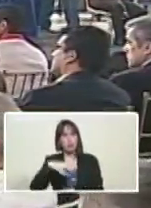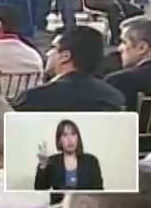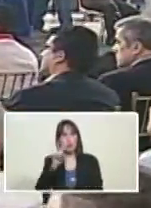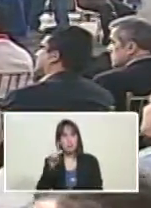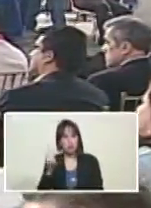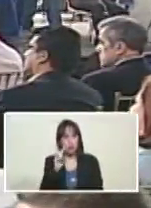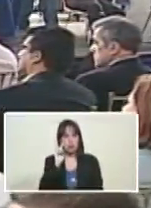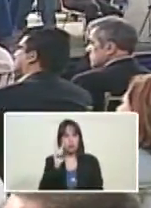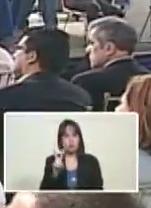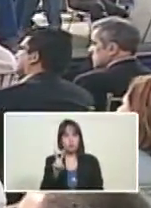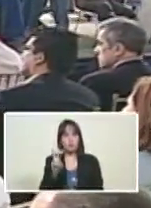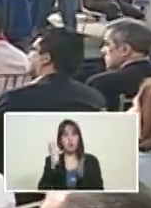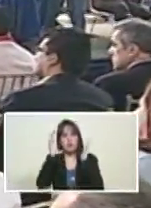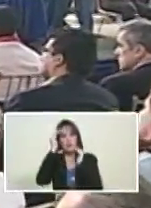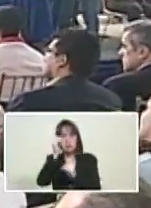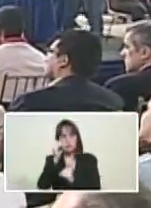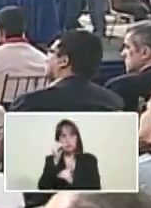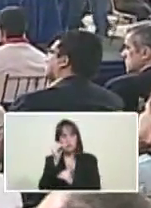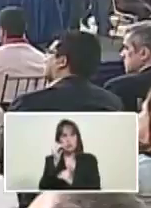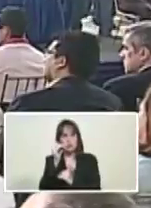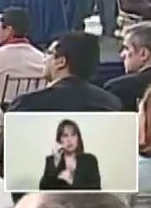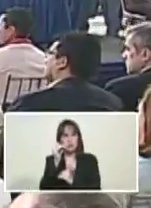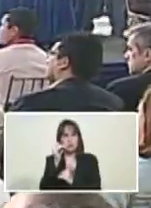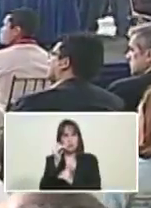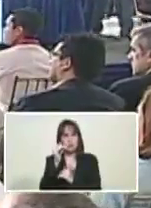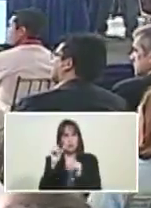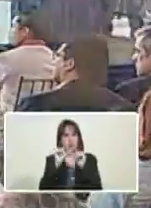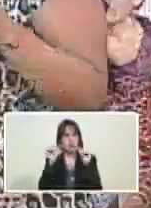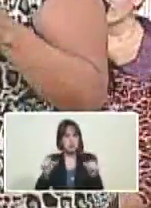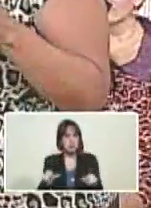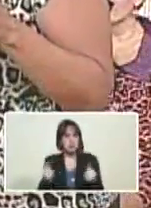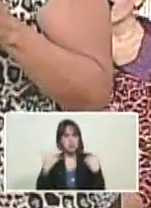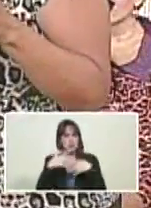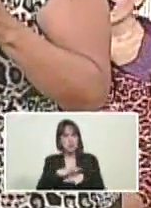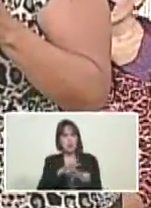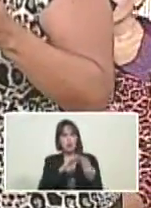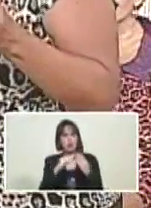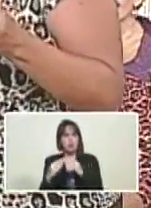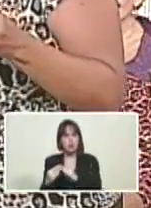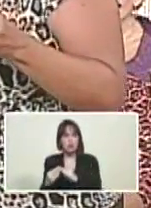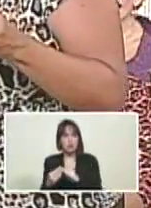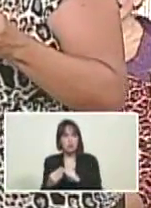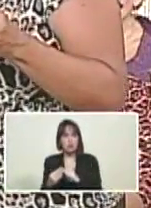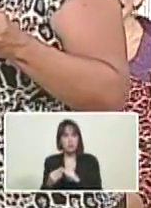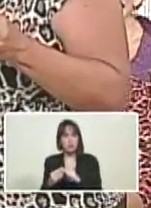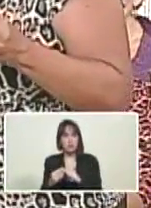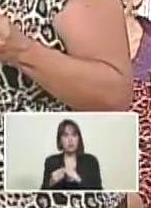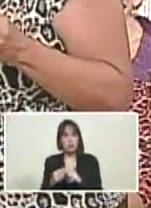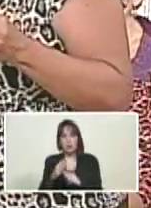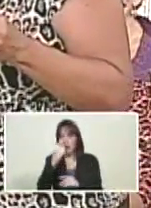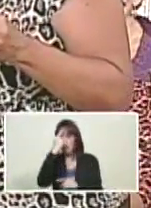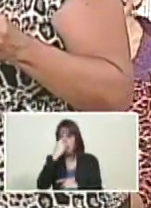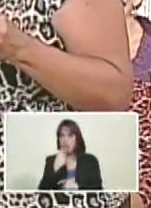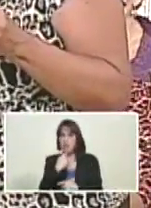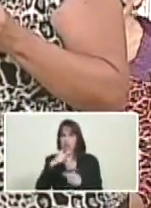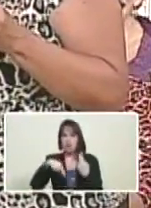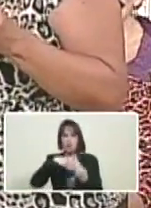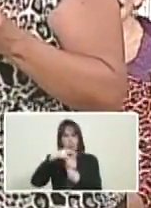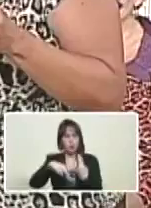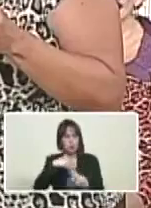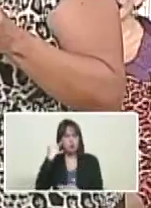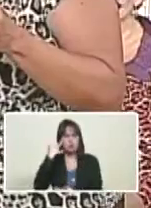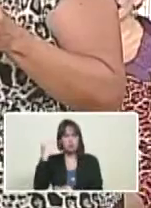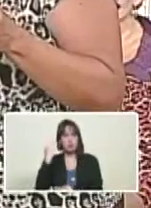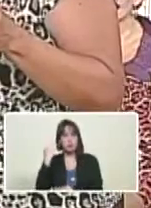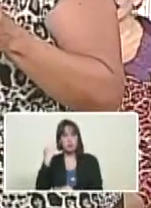SI, asistencia de sistema integral comunitario, y el perfil ideológico revolucionario. La